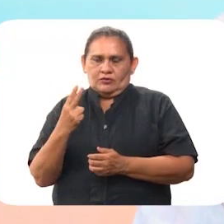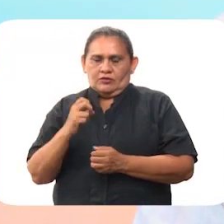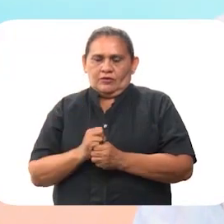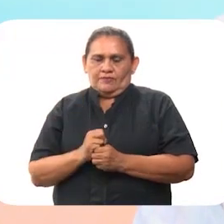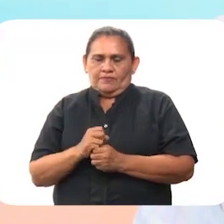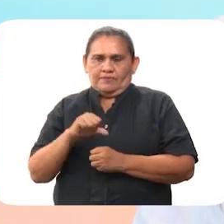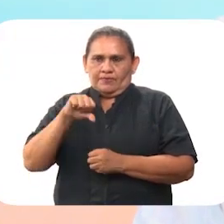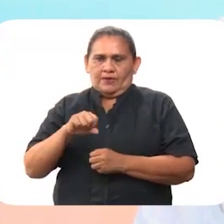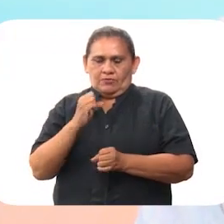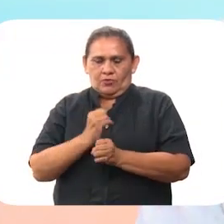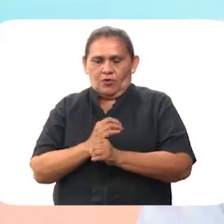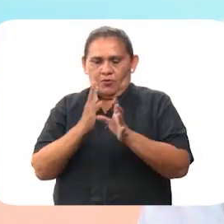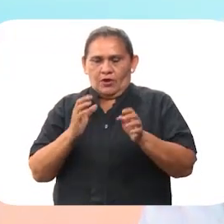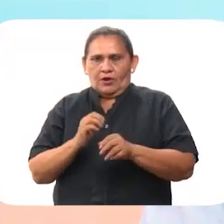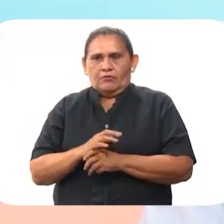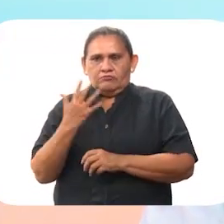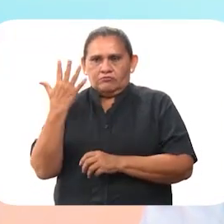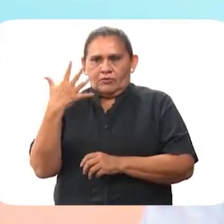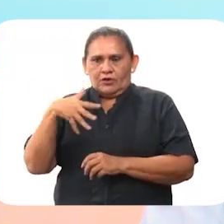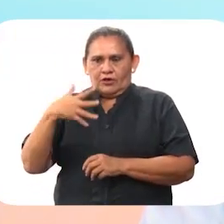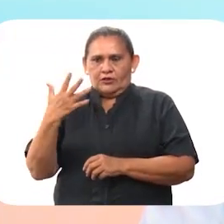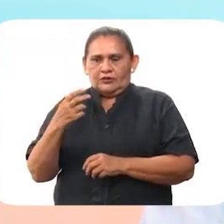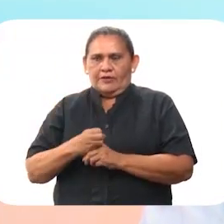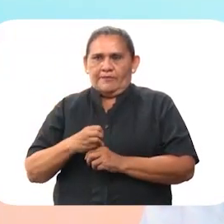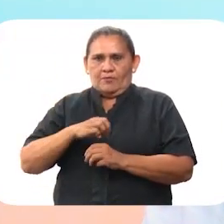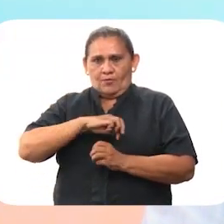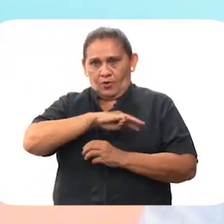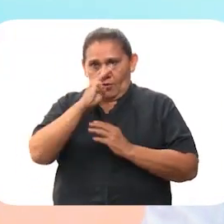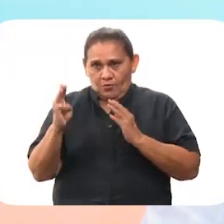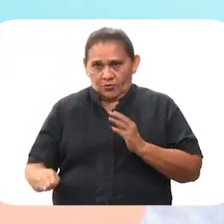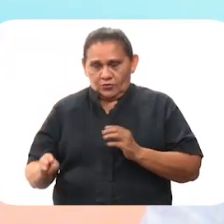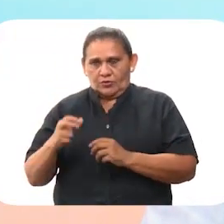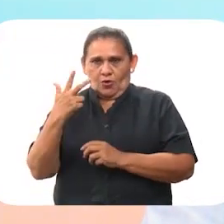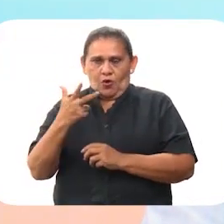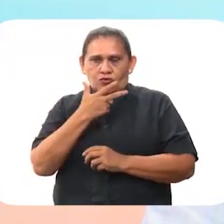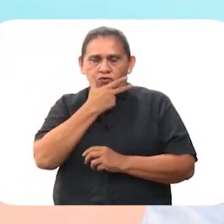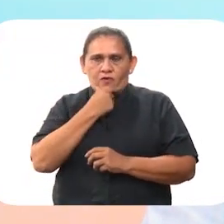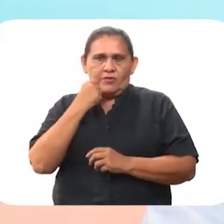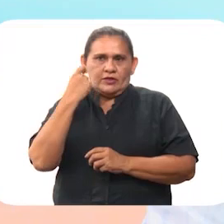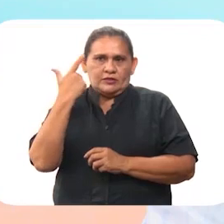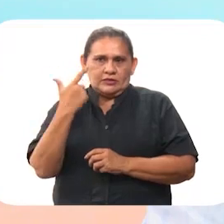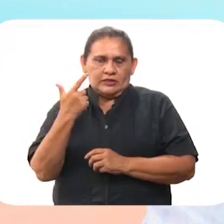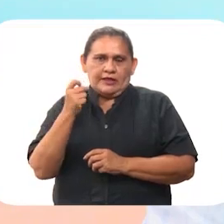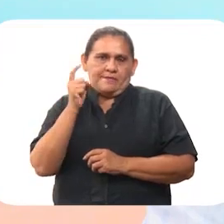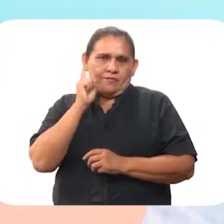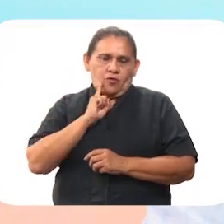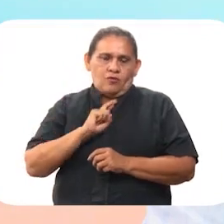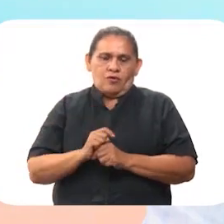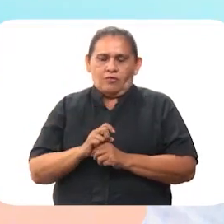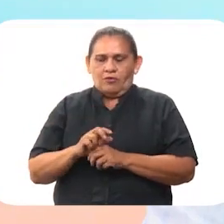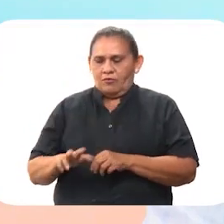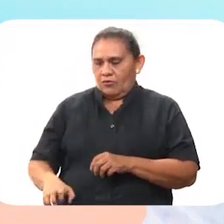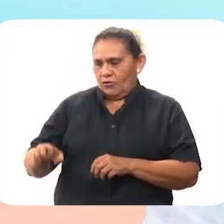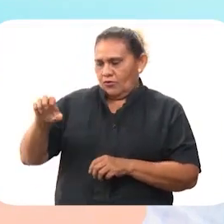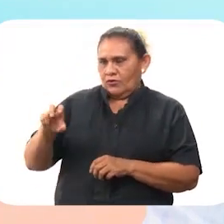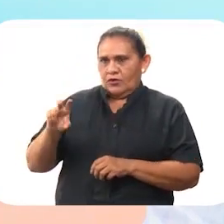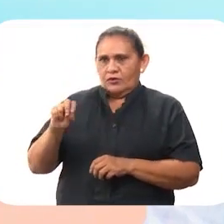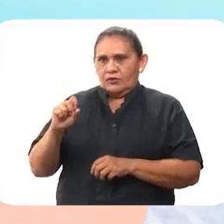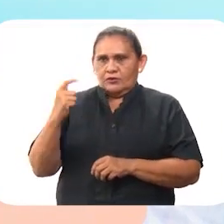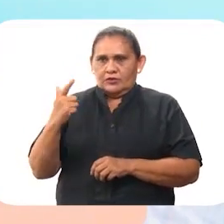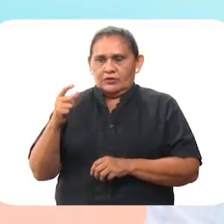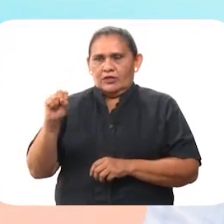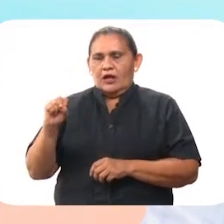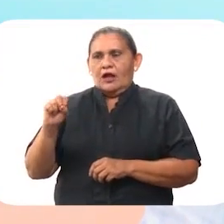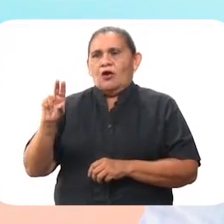8 shibo y este el 7 kolelo, Ukini lo betían y chil 37 tak 87 jabobe. Yash kohancha ho yoral nakanil